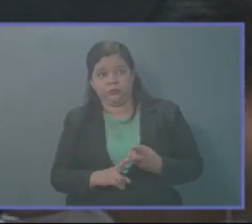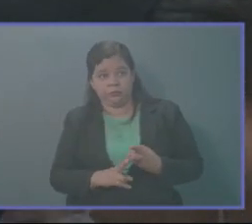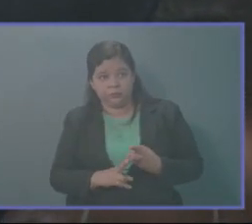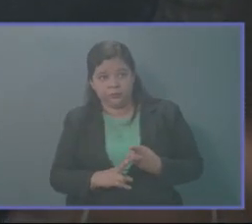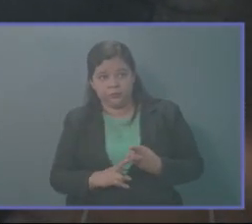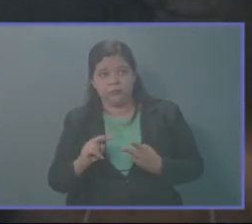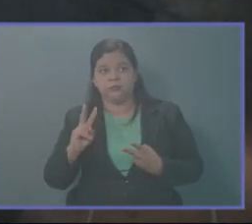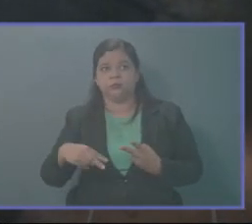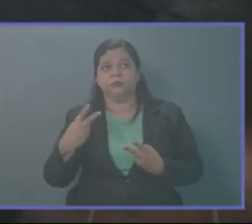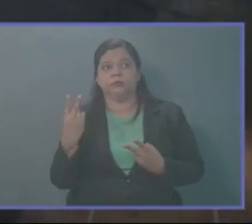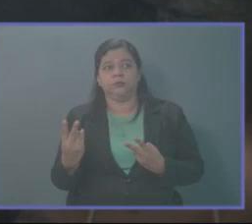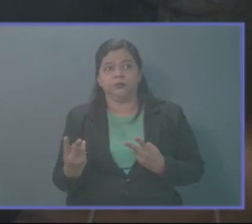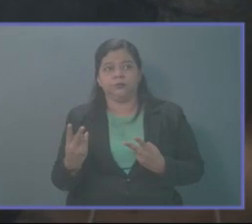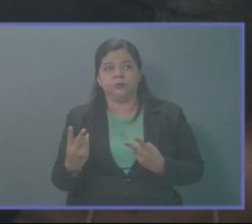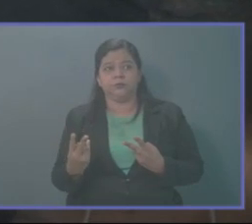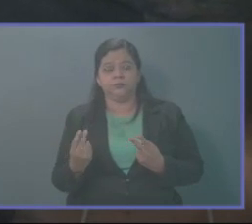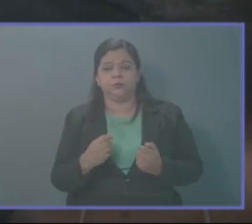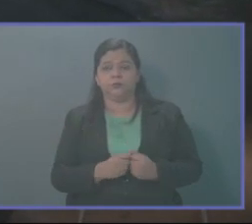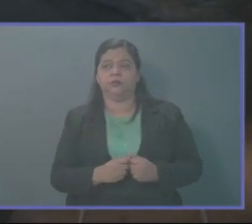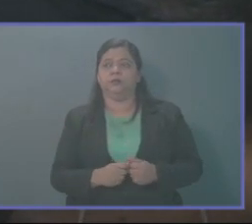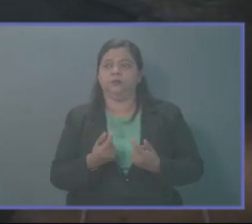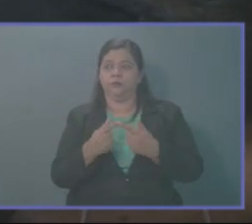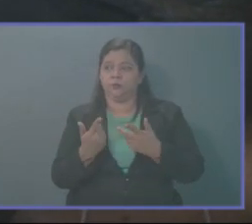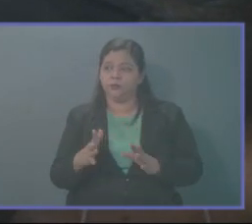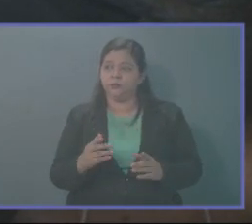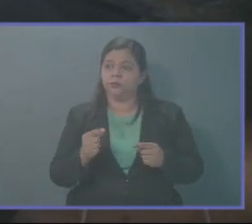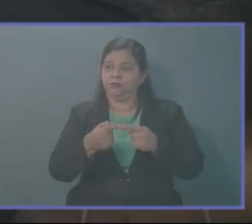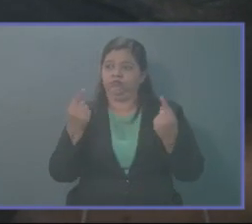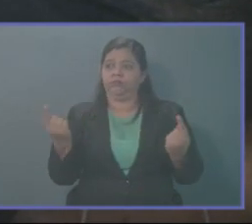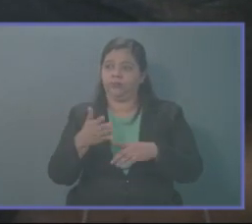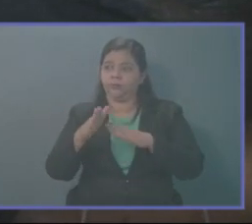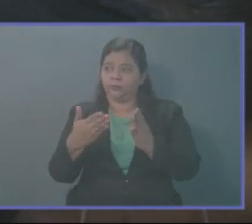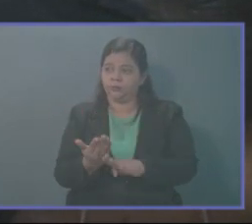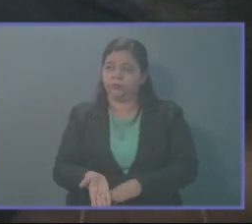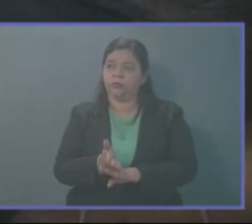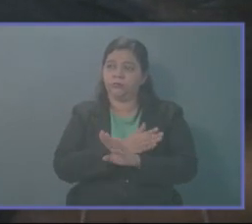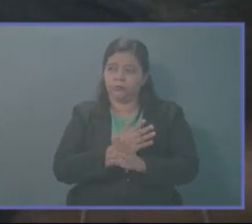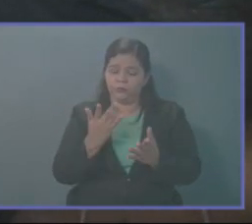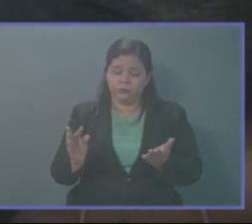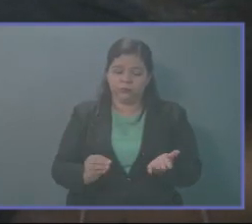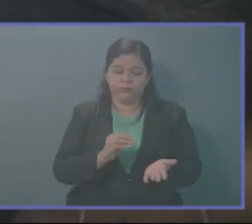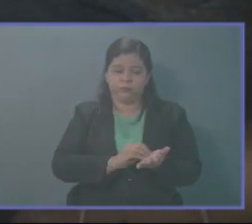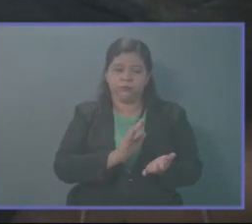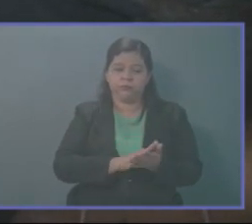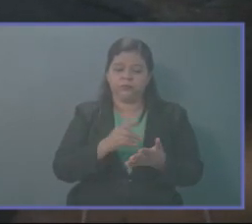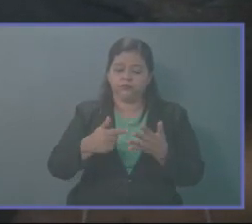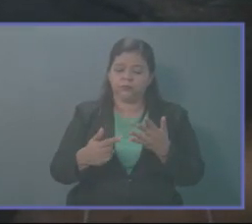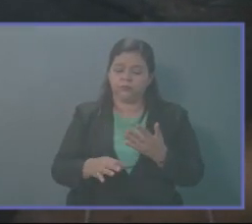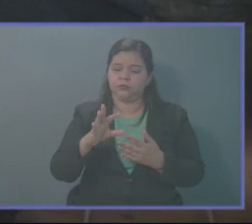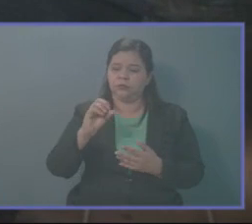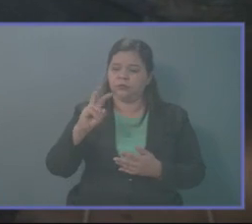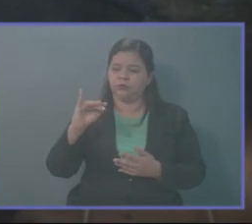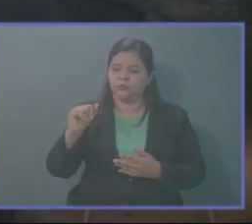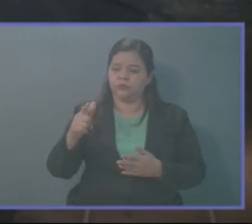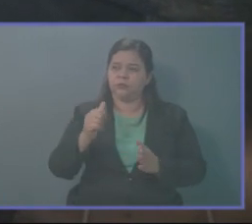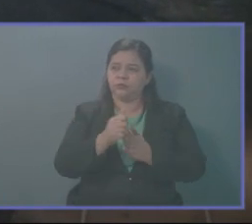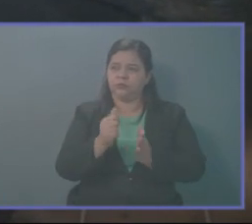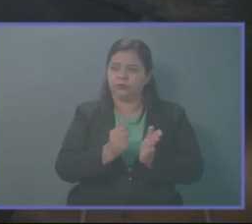sentencia. Segundo, va en sentido contrario a lo que se ha establecido de la ley del FOVIAL en el artículo